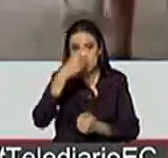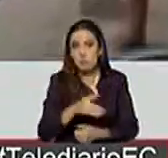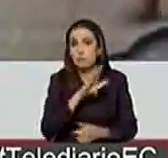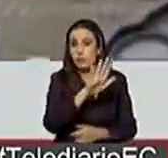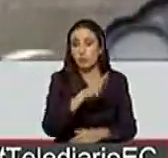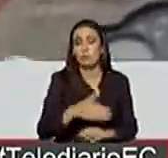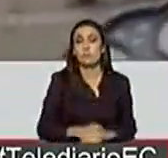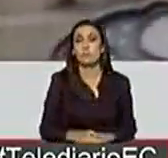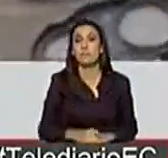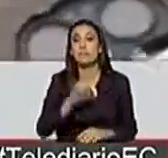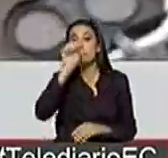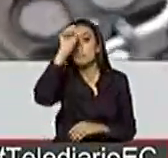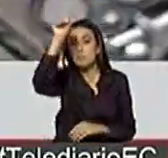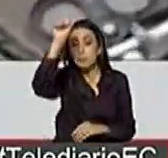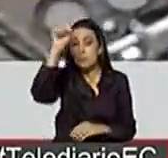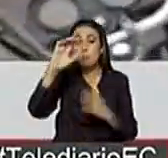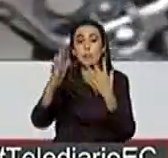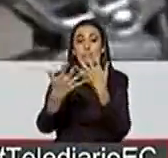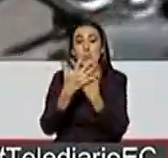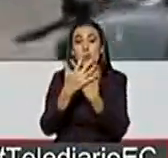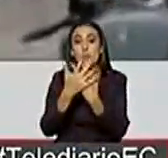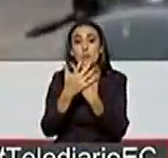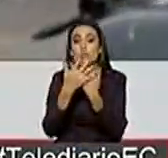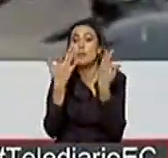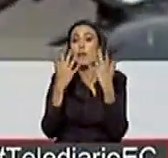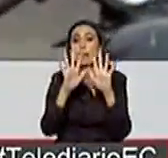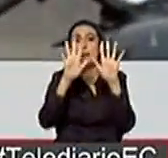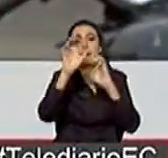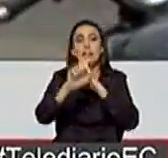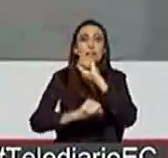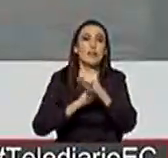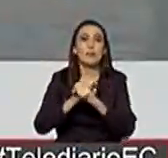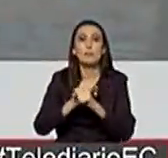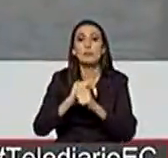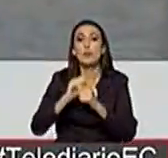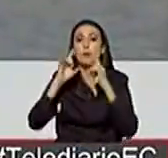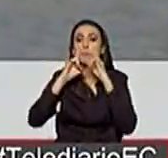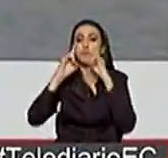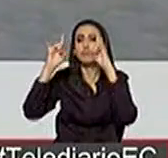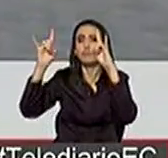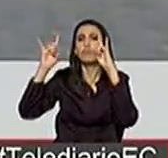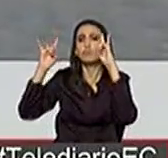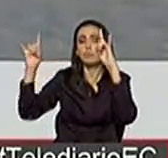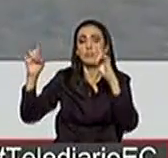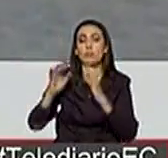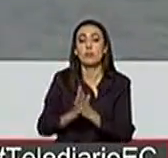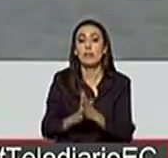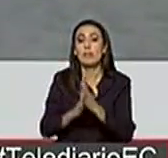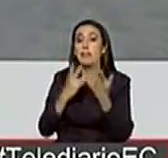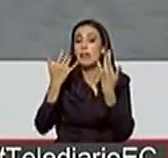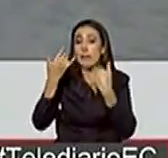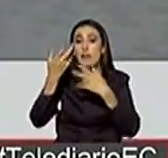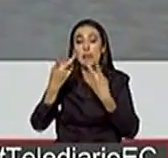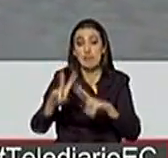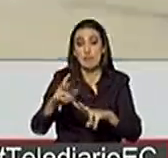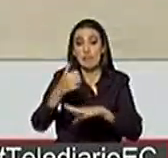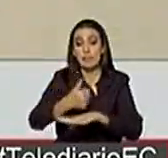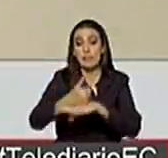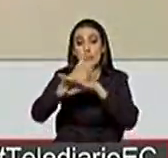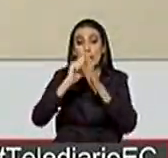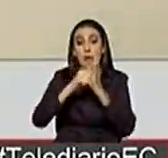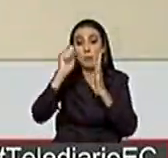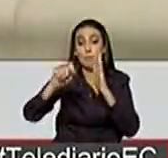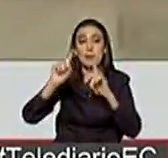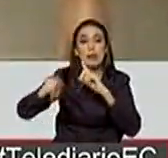espinel cumple una pena privativa de libertad de diez años por lavado de activos la audiencia por enriquecimiento ilícito se